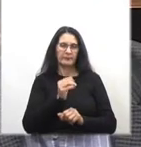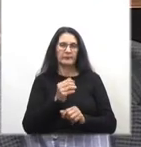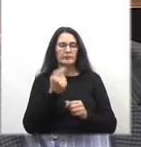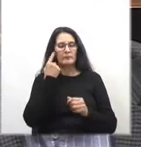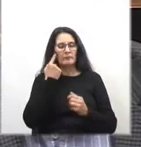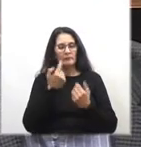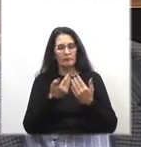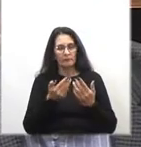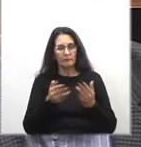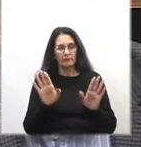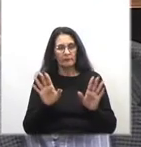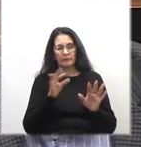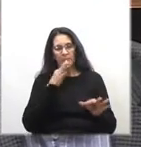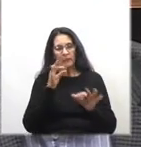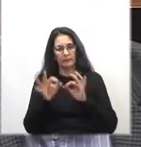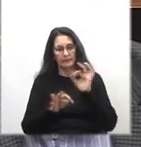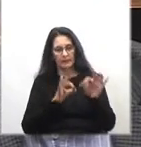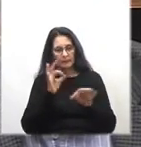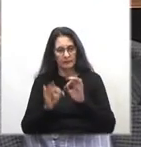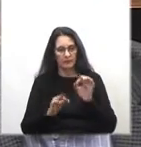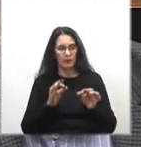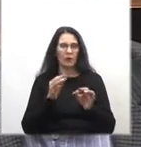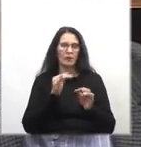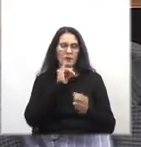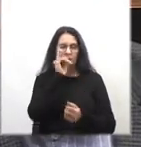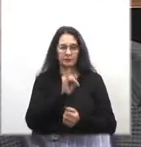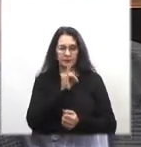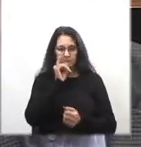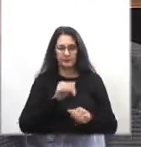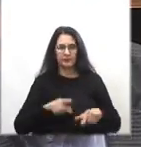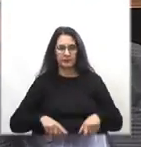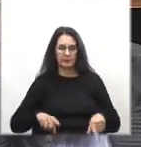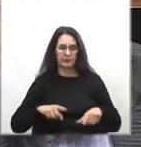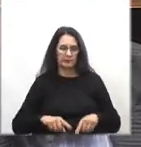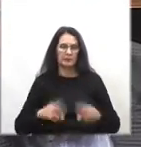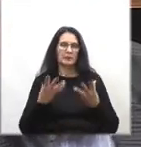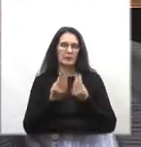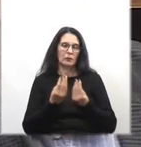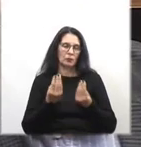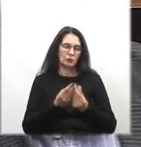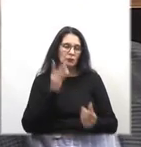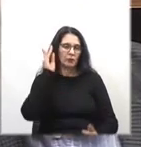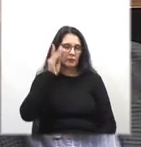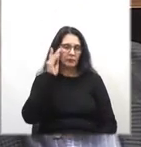aparecieron en las explicaciones, en el discurso del ministro y también de muchos legisladores,